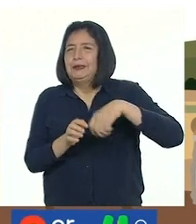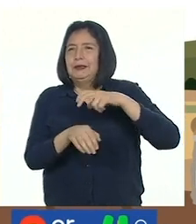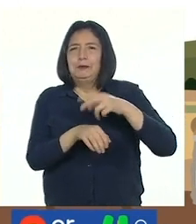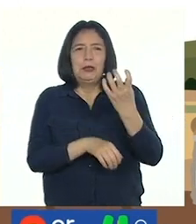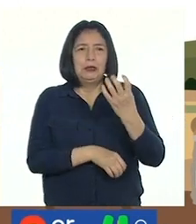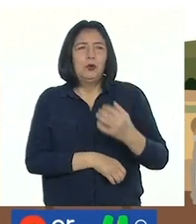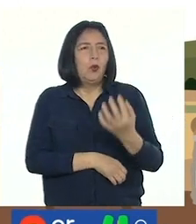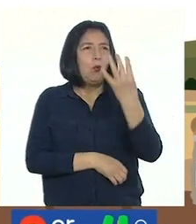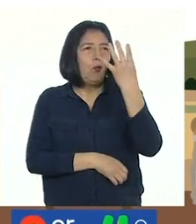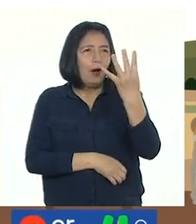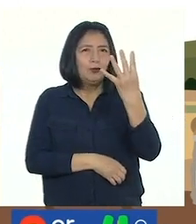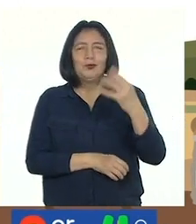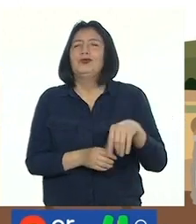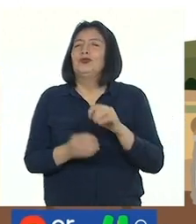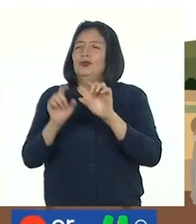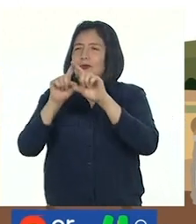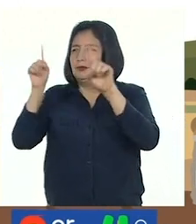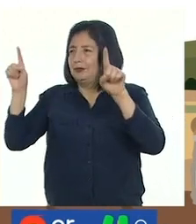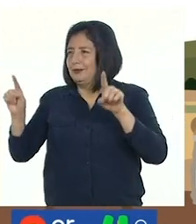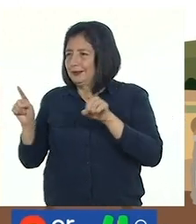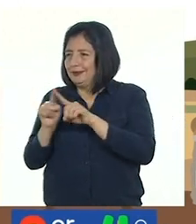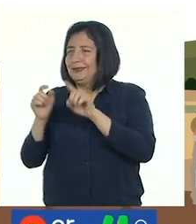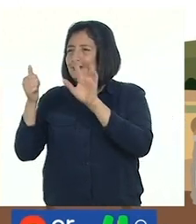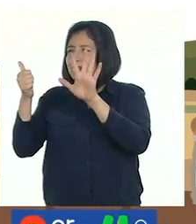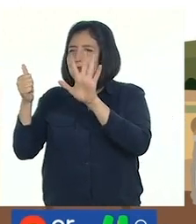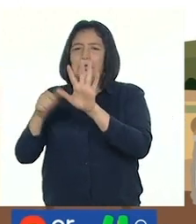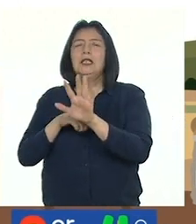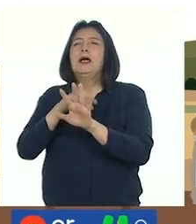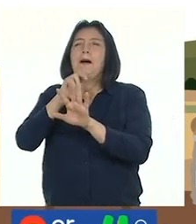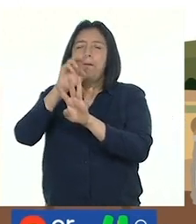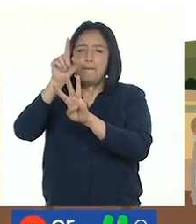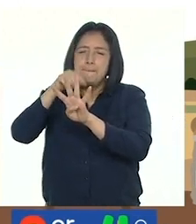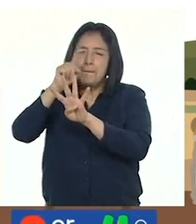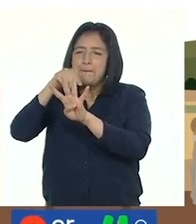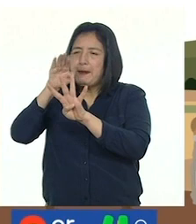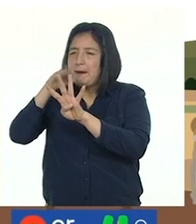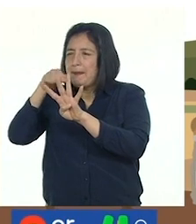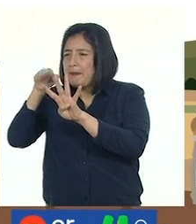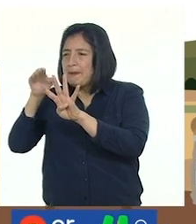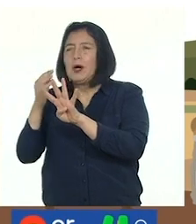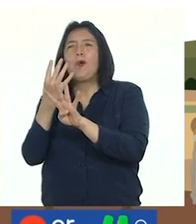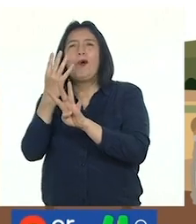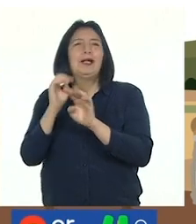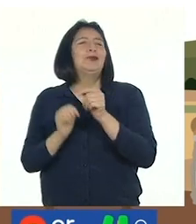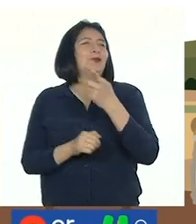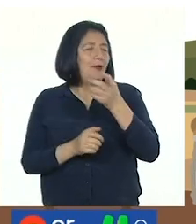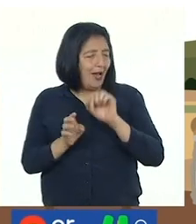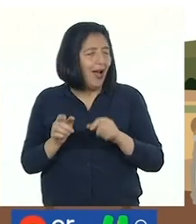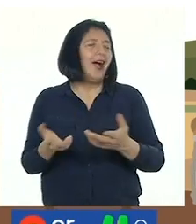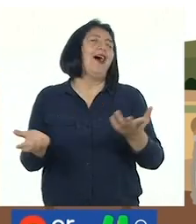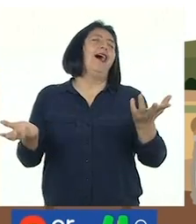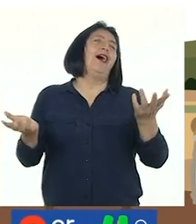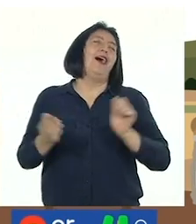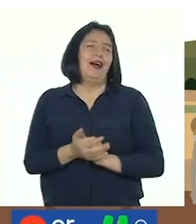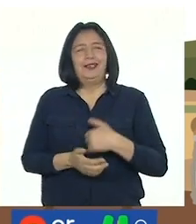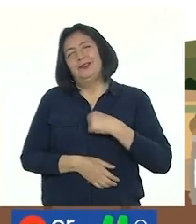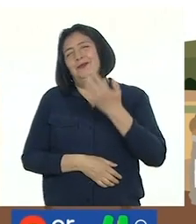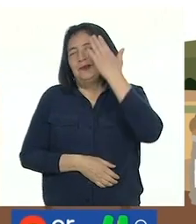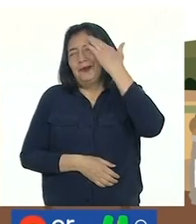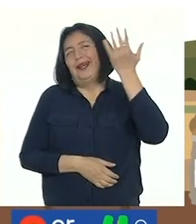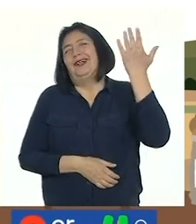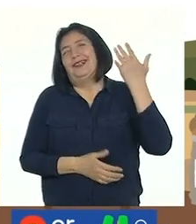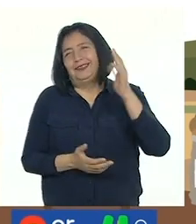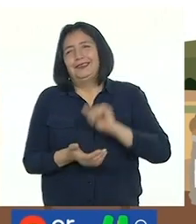Son 4 y coloreo 4 de los 6 rectángulos divididos en partes iguales. ¡Claro! ¿Cómo no lo vi